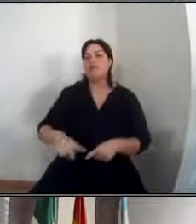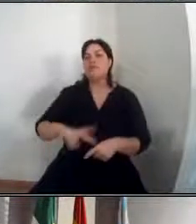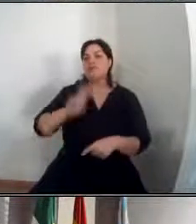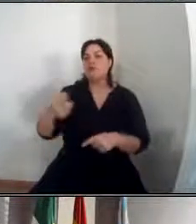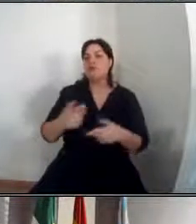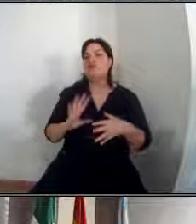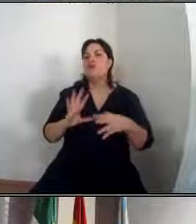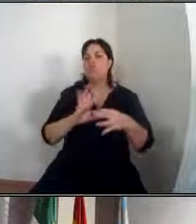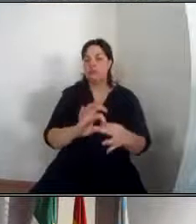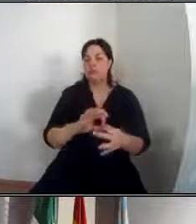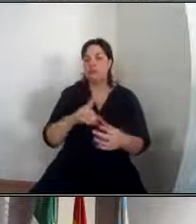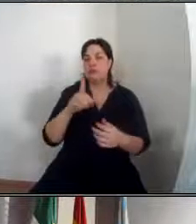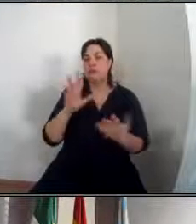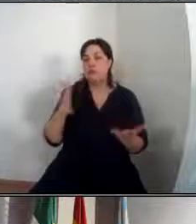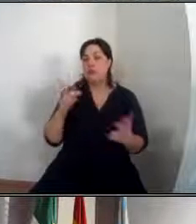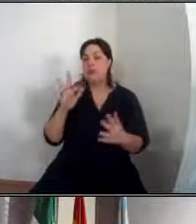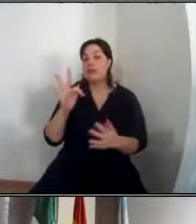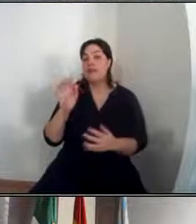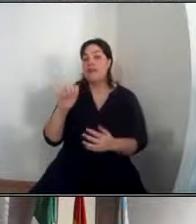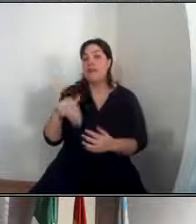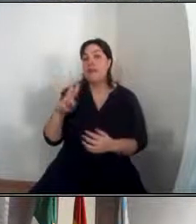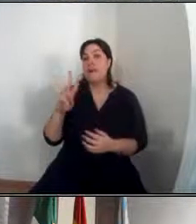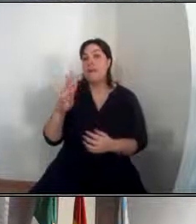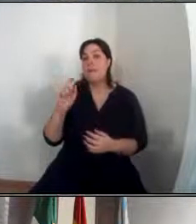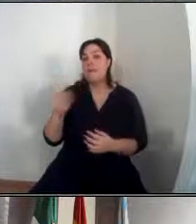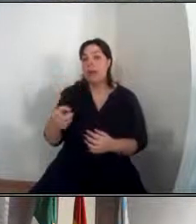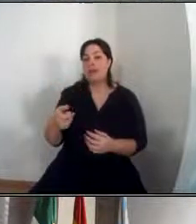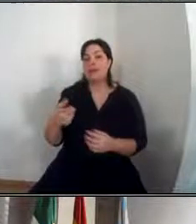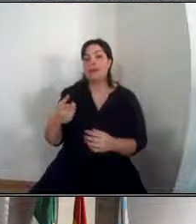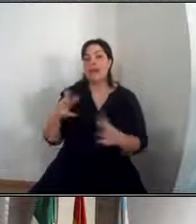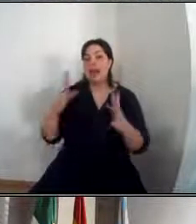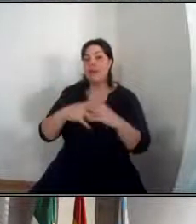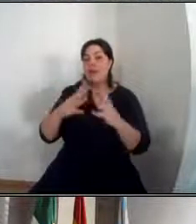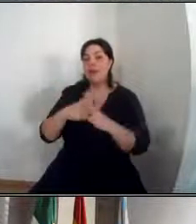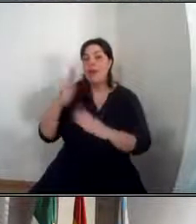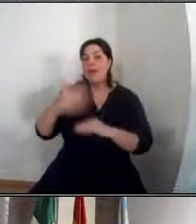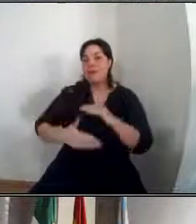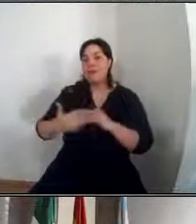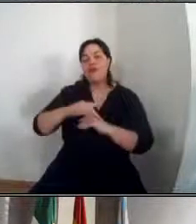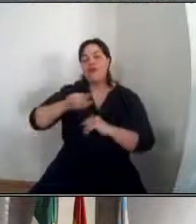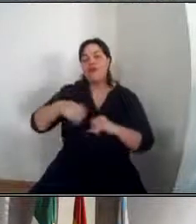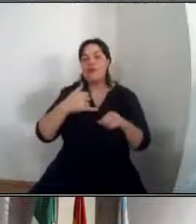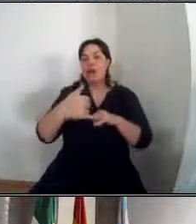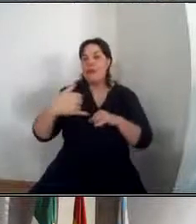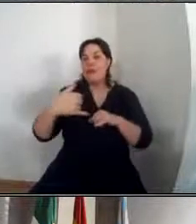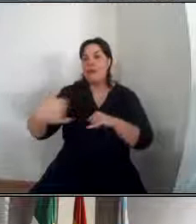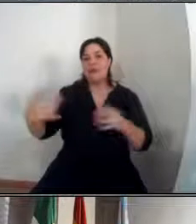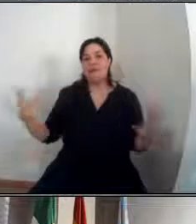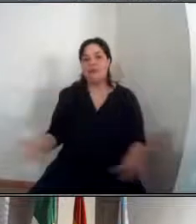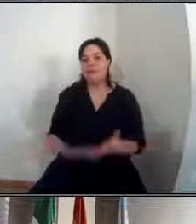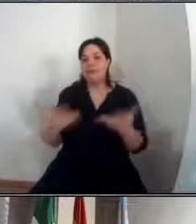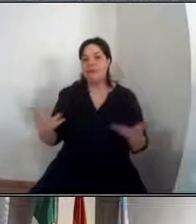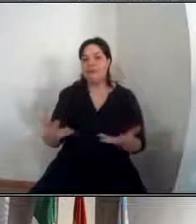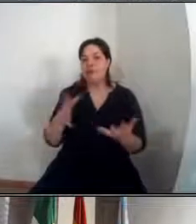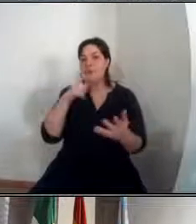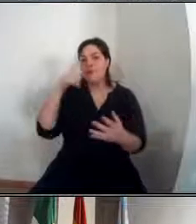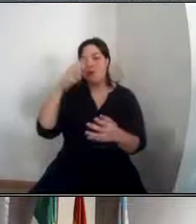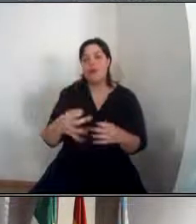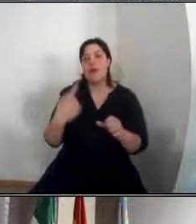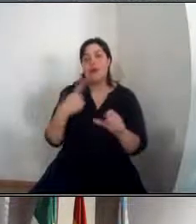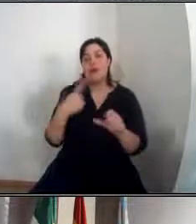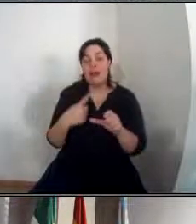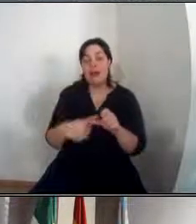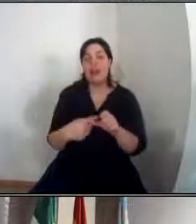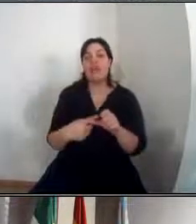FEMPES, a pesar de nuestras limitaciones de estructura, vamos a impulsar esta vía. El municipalismo extremeño vuelve a